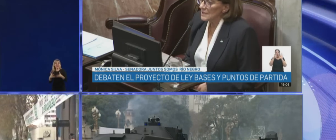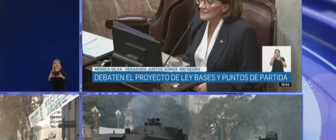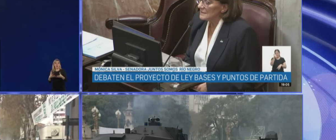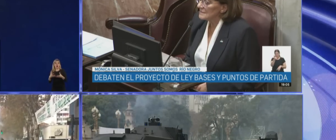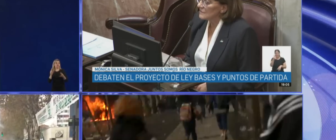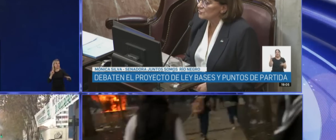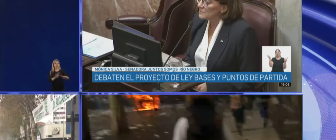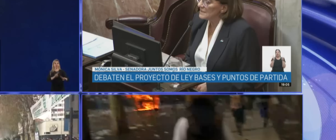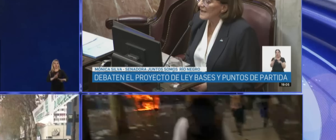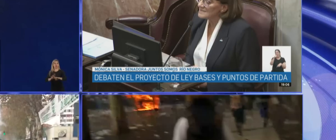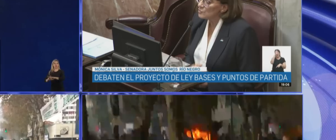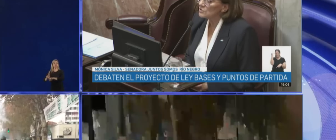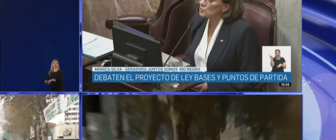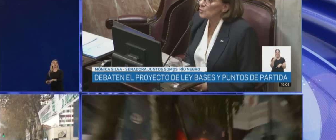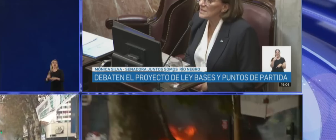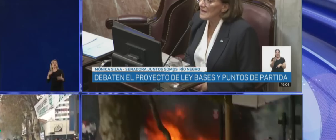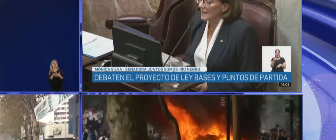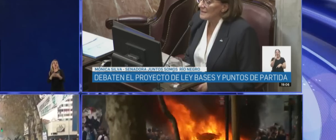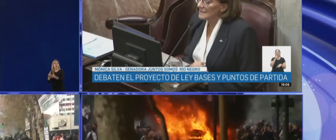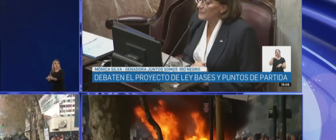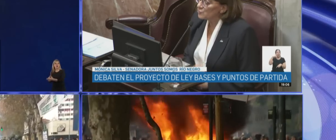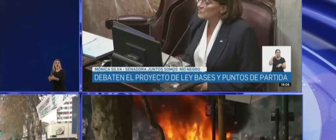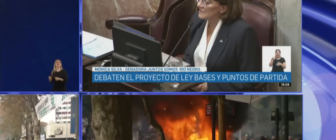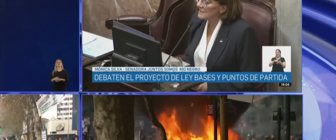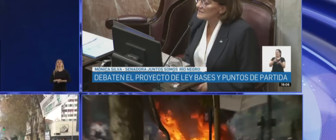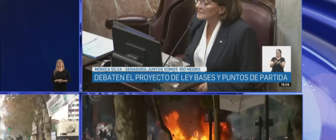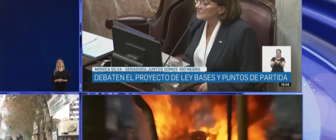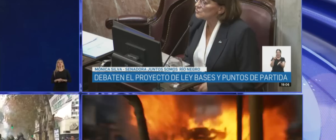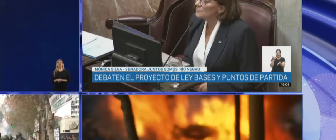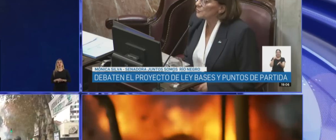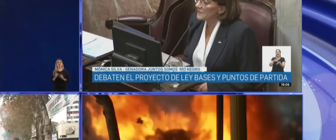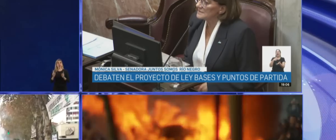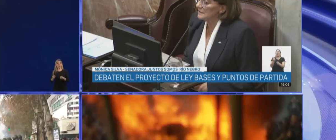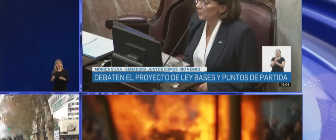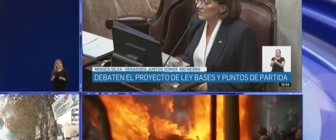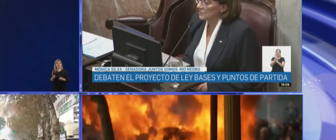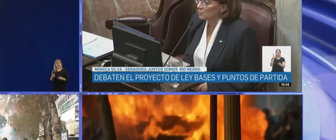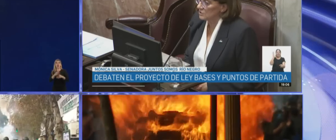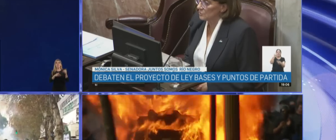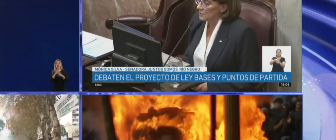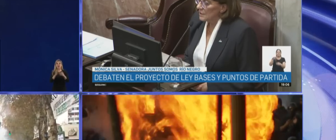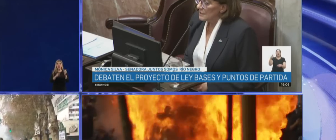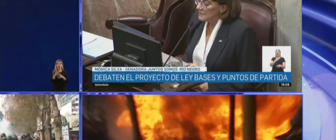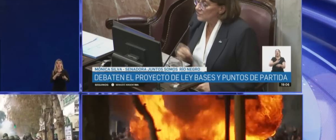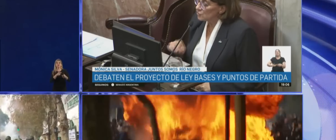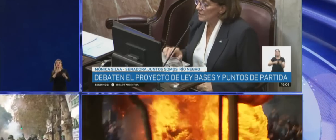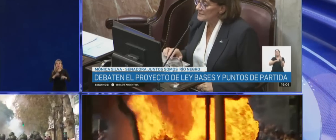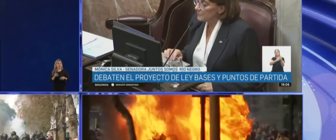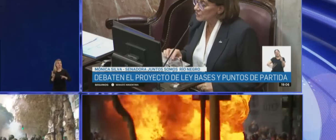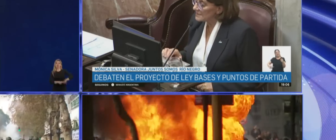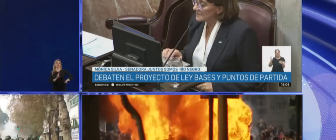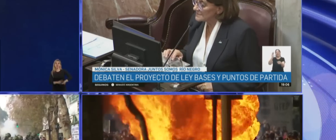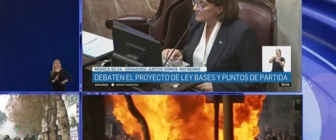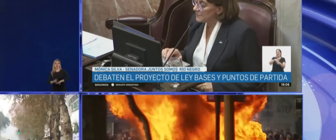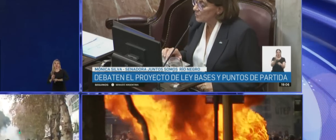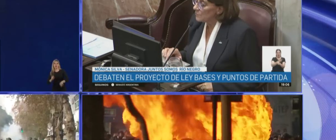de descubrimiento y al dificultar la apropiación de lo descubierto, ata al emprendedor de las manos y le imposibilita producir mejores